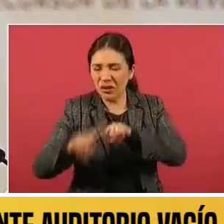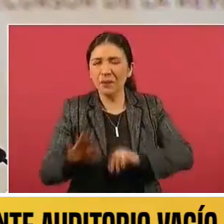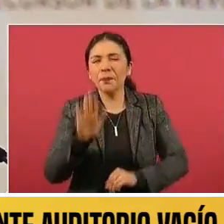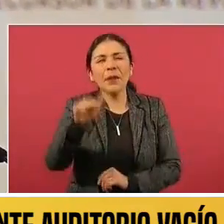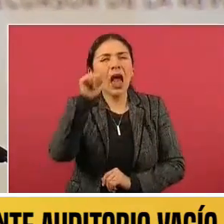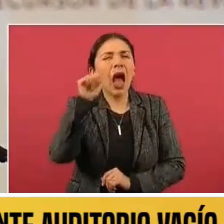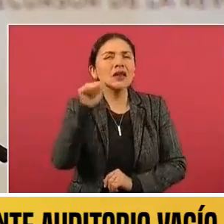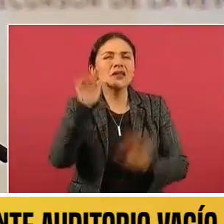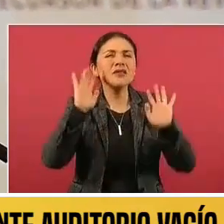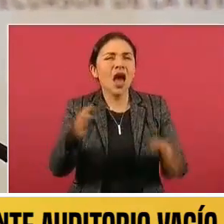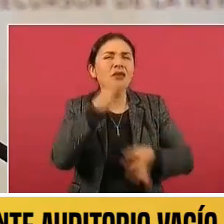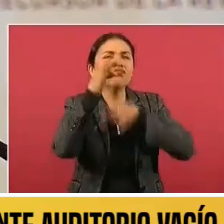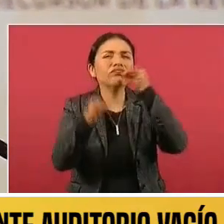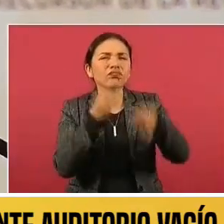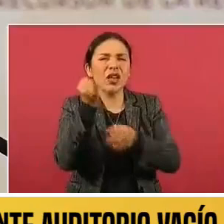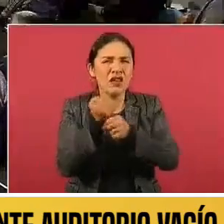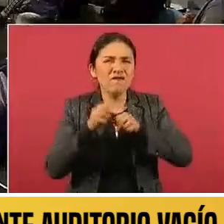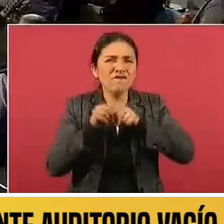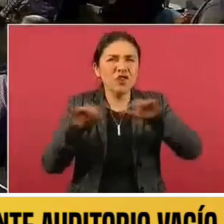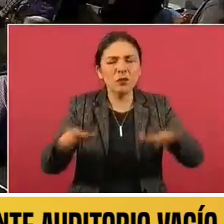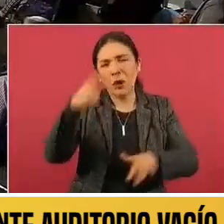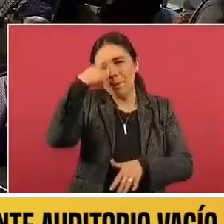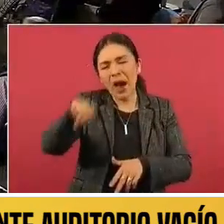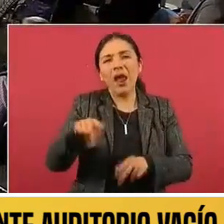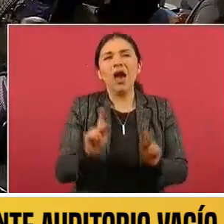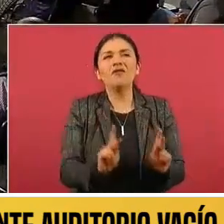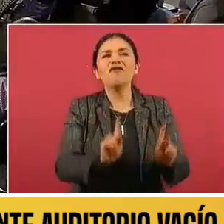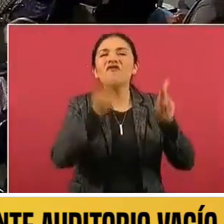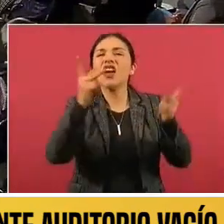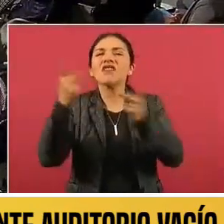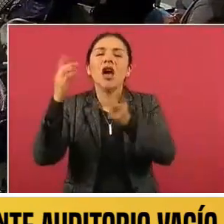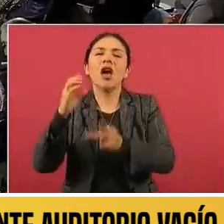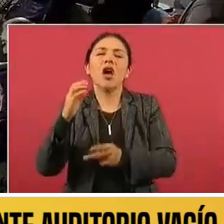comercio internacional